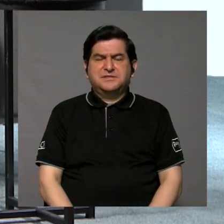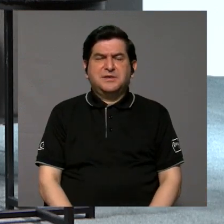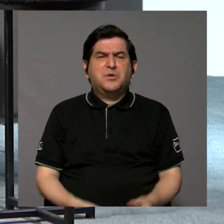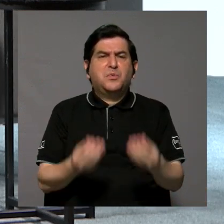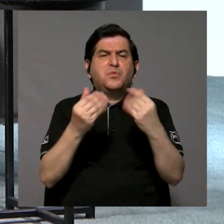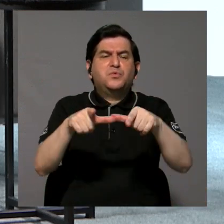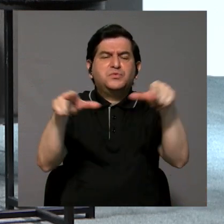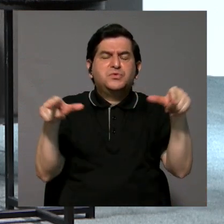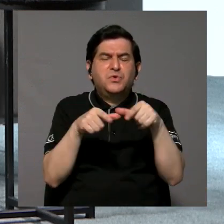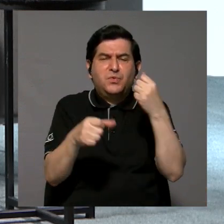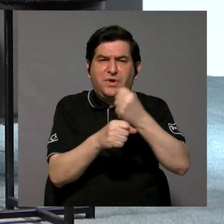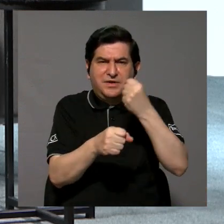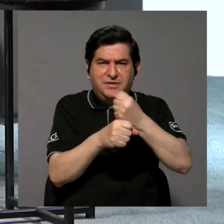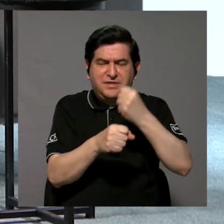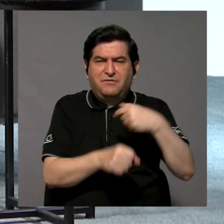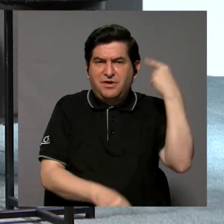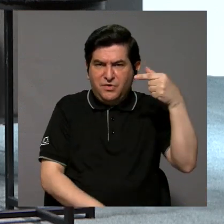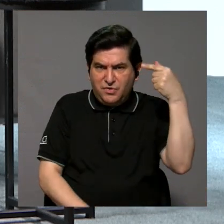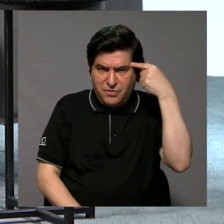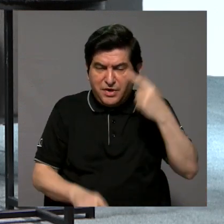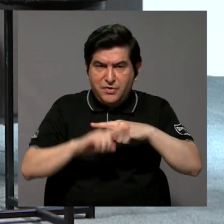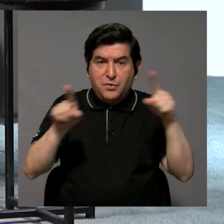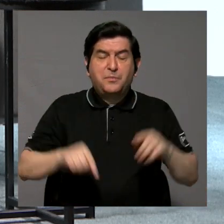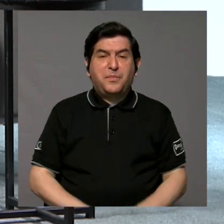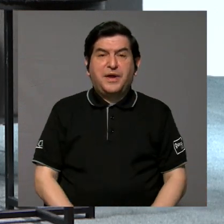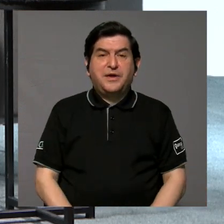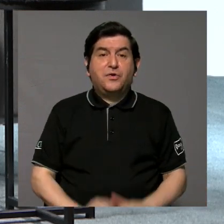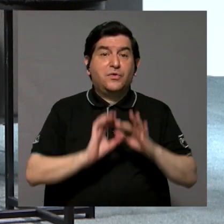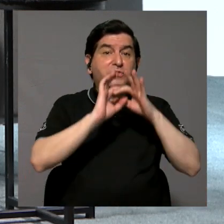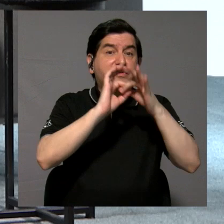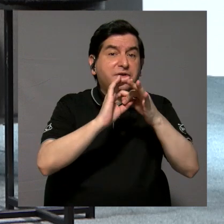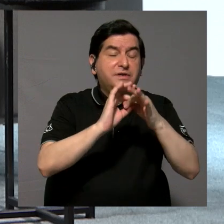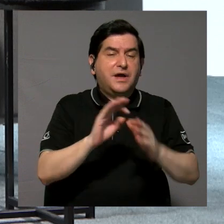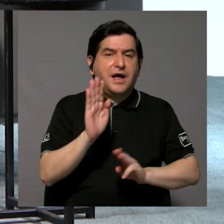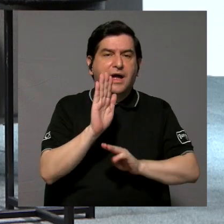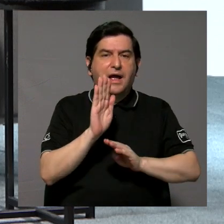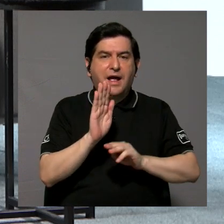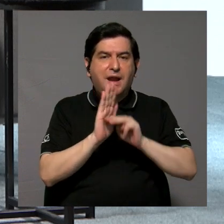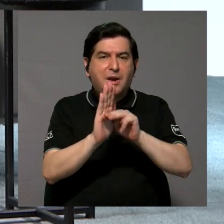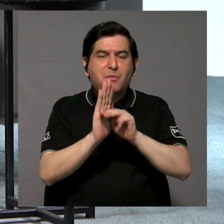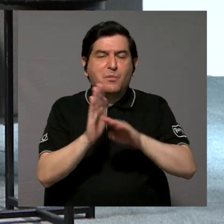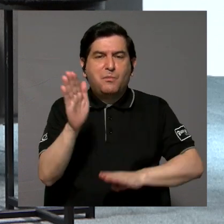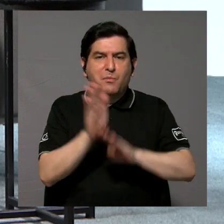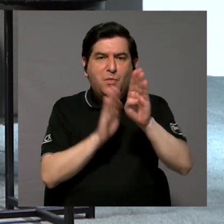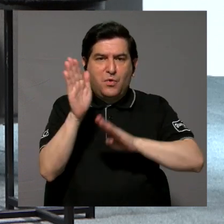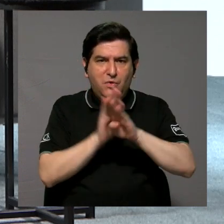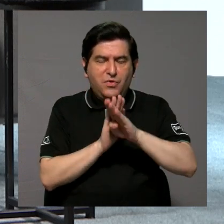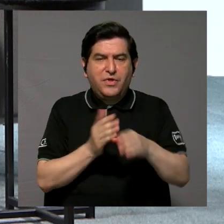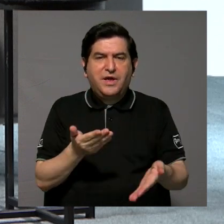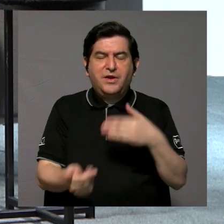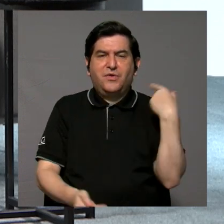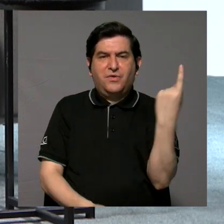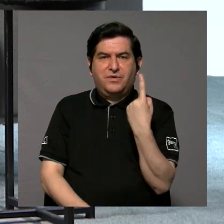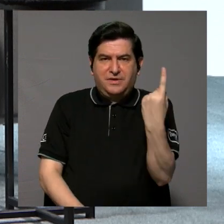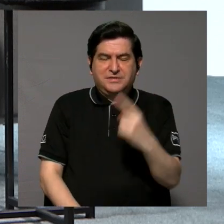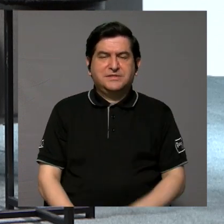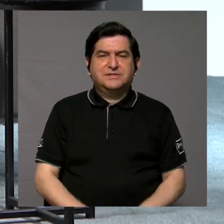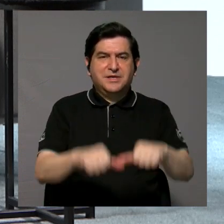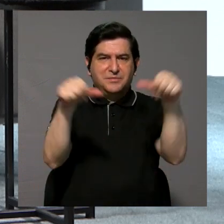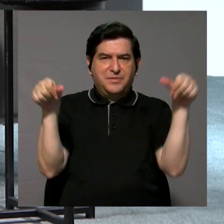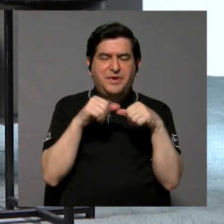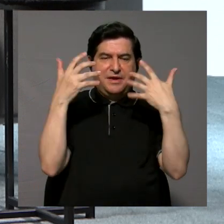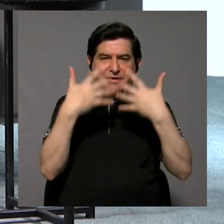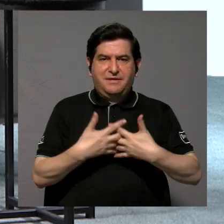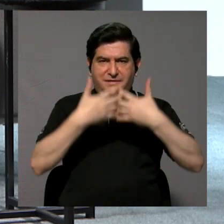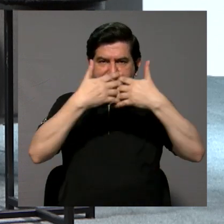de gobierno, pero sí que los puestos que están vinculados con el modelo de desarrollo casi siempre se han dejado en manos del sector